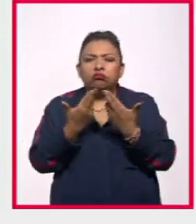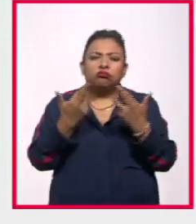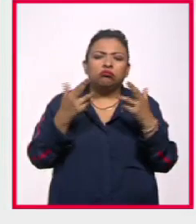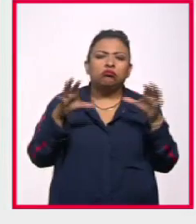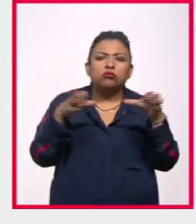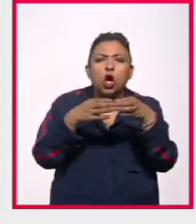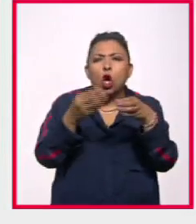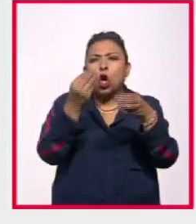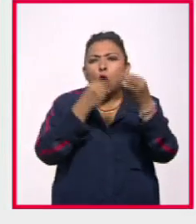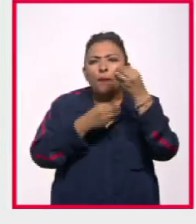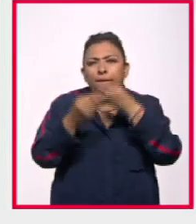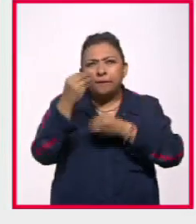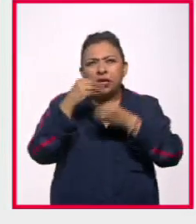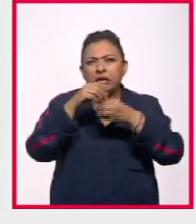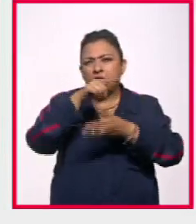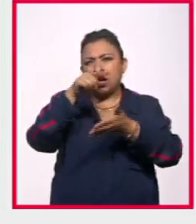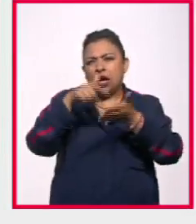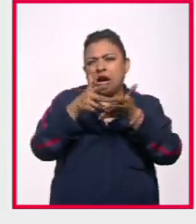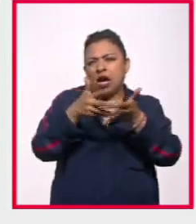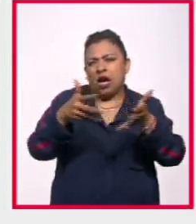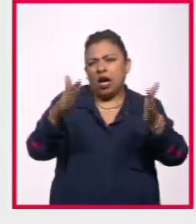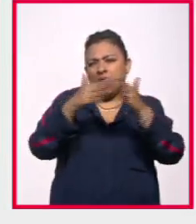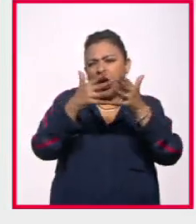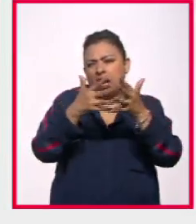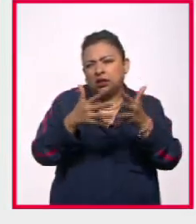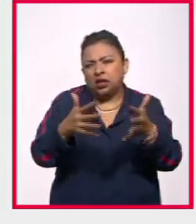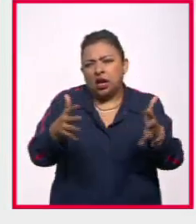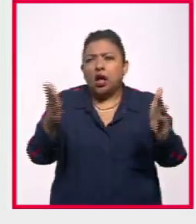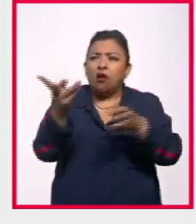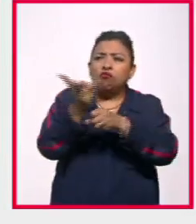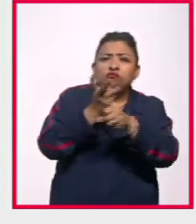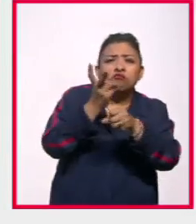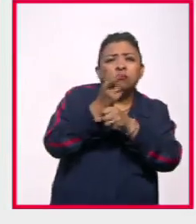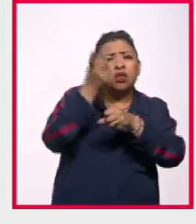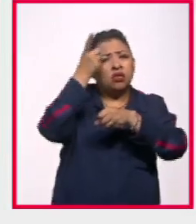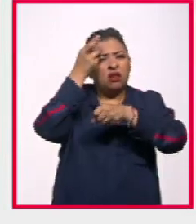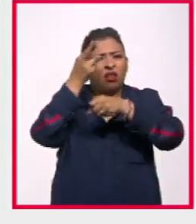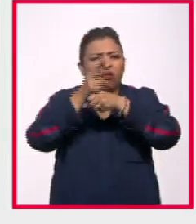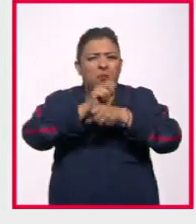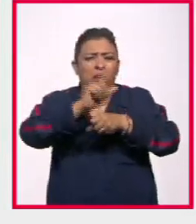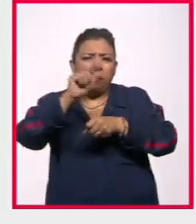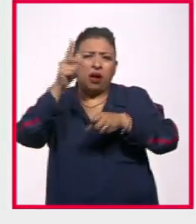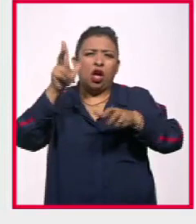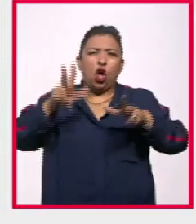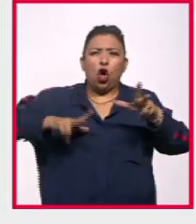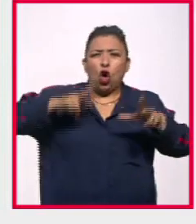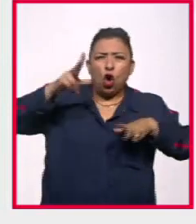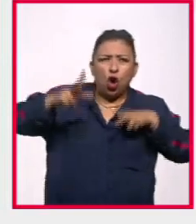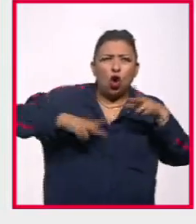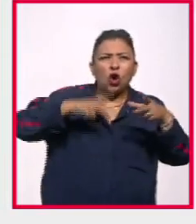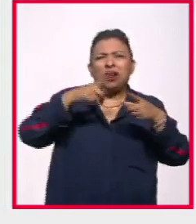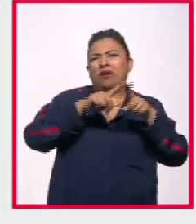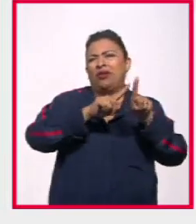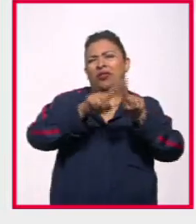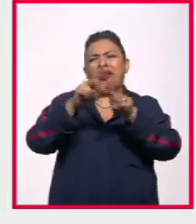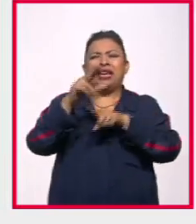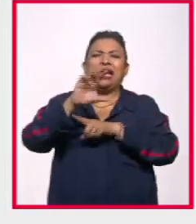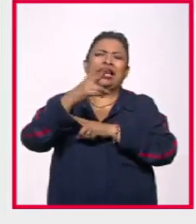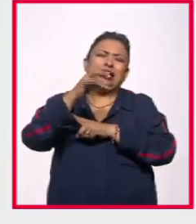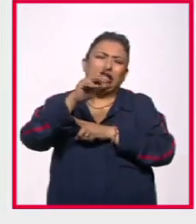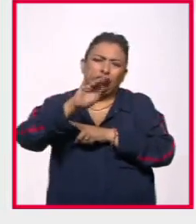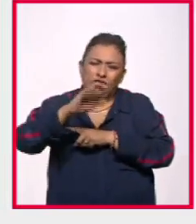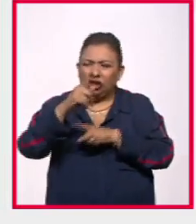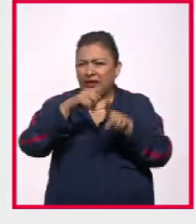famosa en su mansión, invita a todos los grandes directores de Hollywood, ahí está John Ford, está Hitchcock, están todos los grandes,